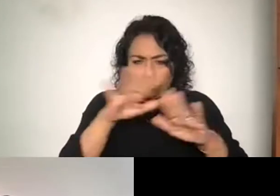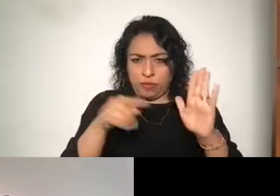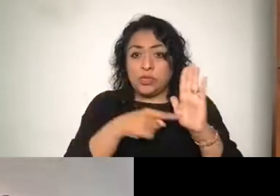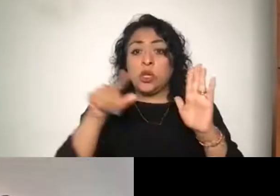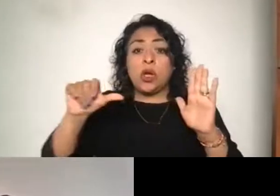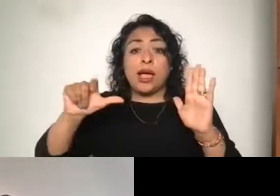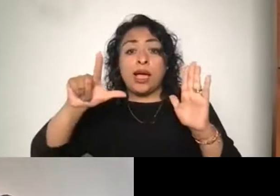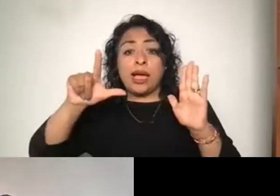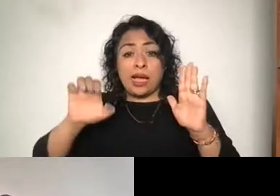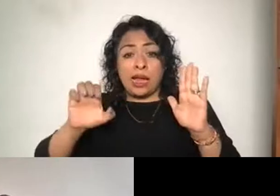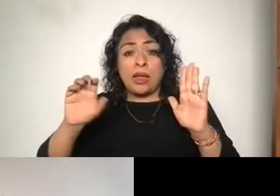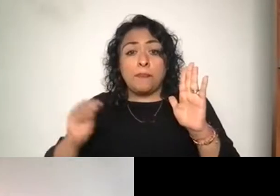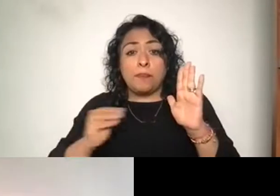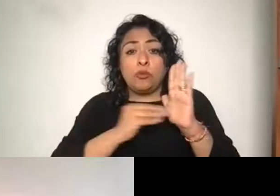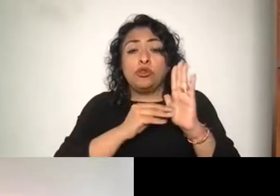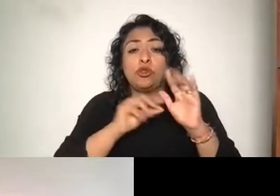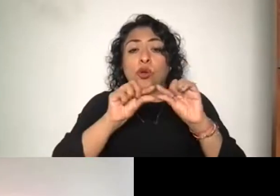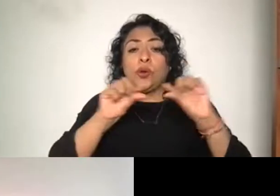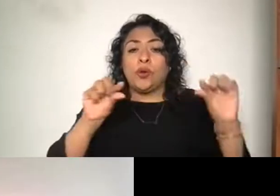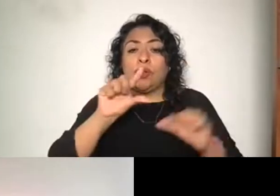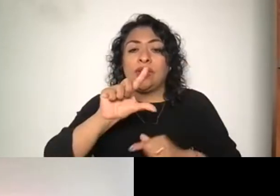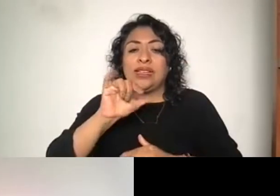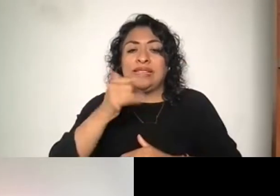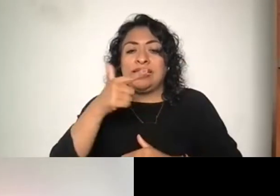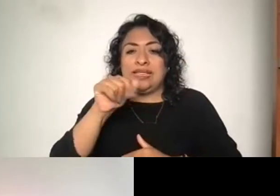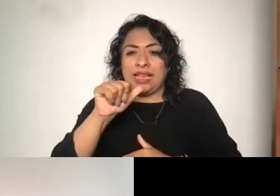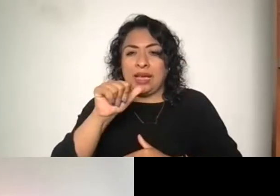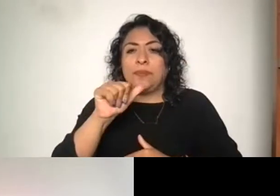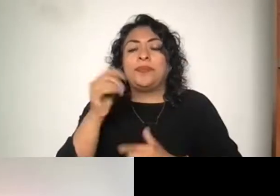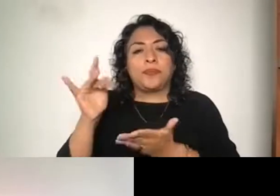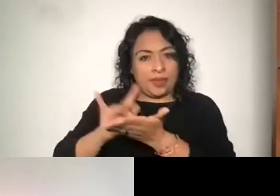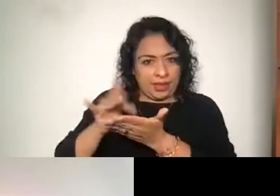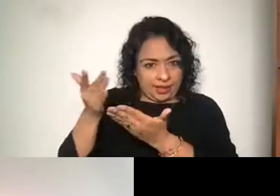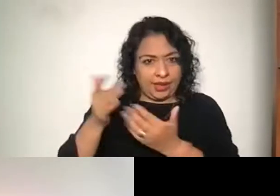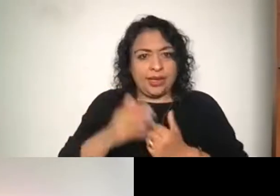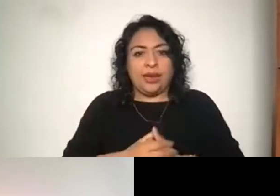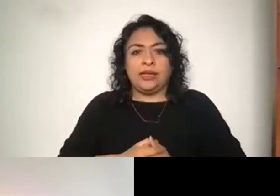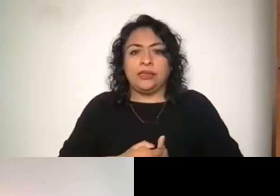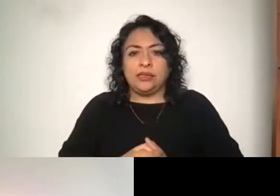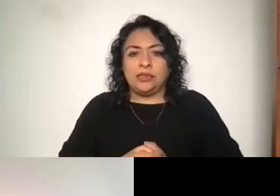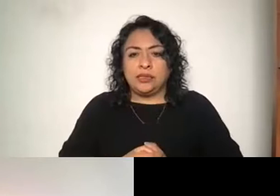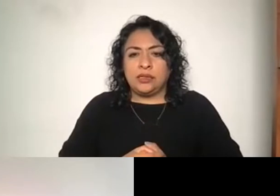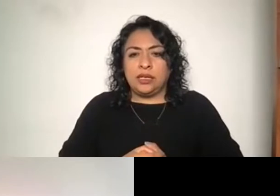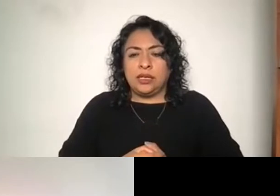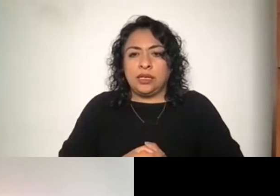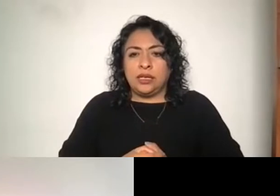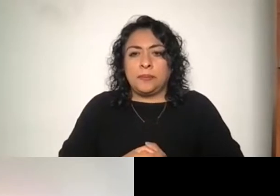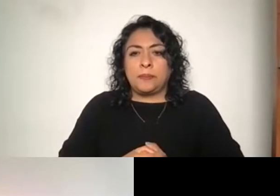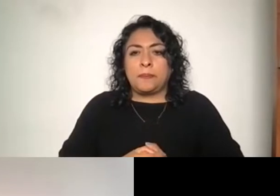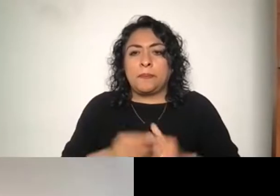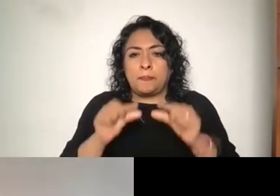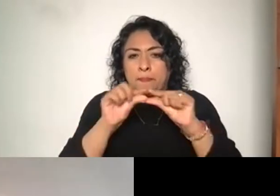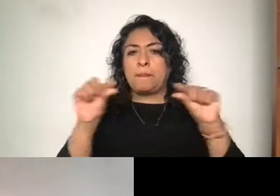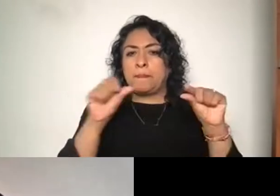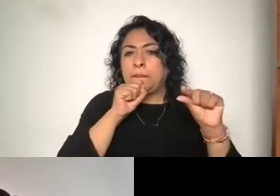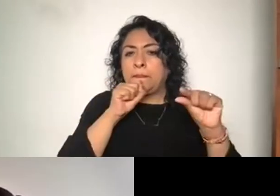nos puso la liga directamente en el chat. Muchísimas gracias. Y esa es la liga para que